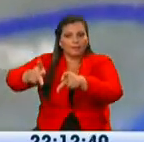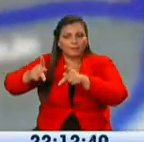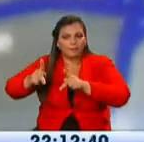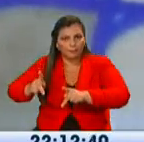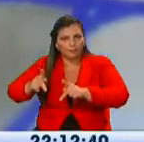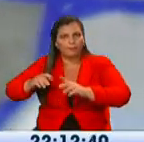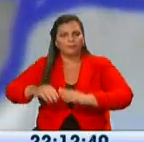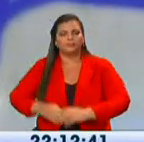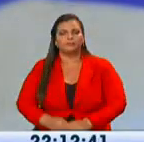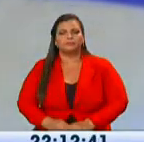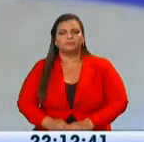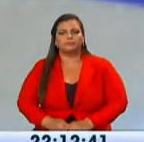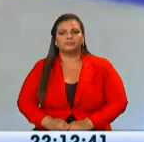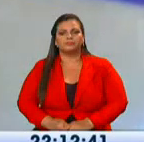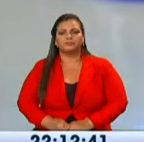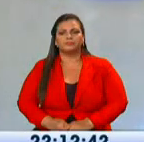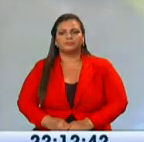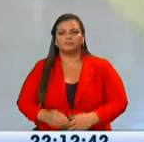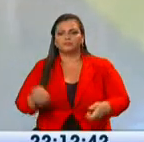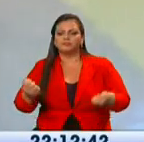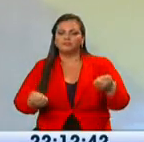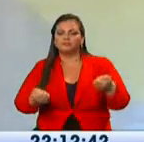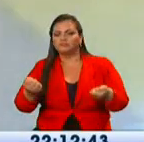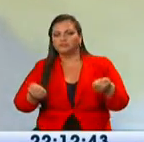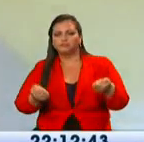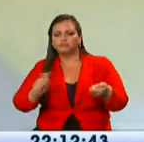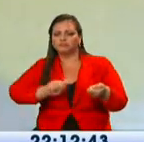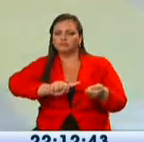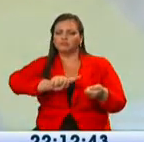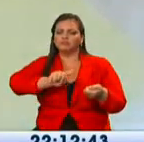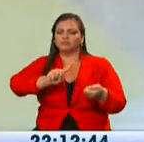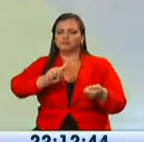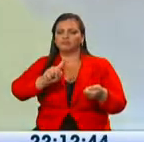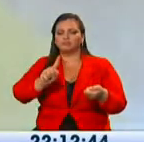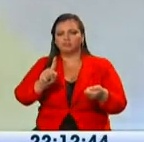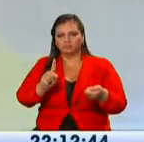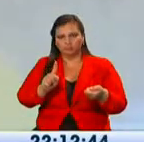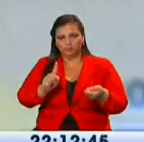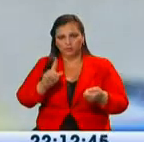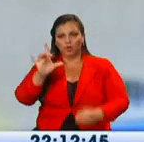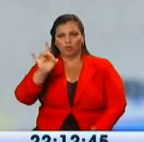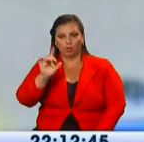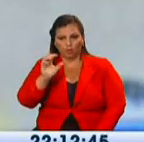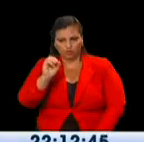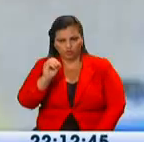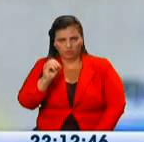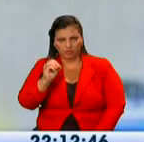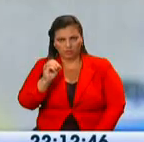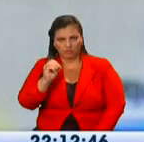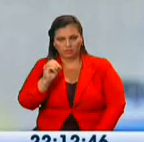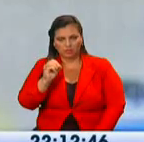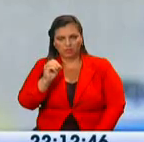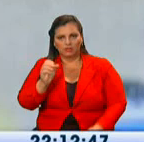perimetral por el sector de Pascuales tiene nuevamente 80 livianos.